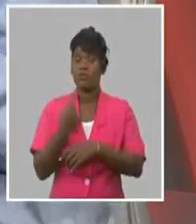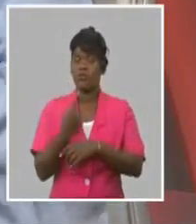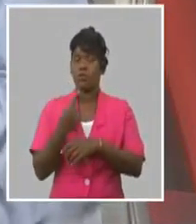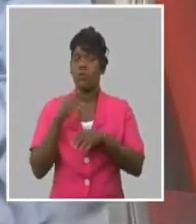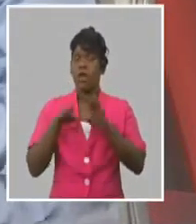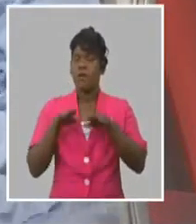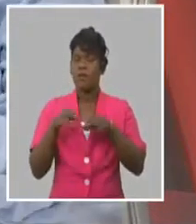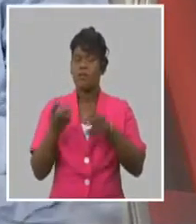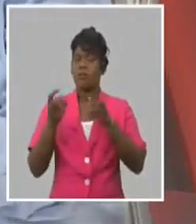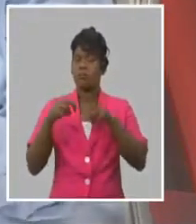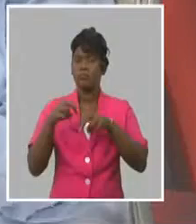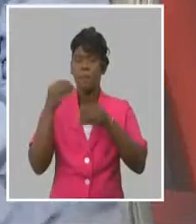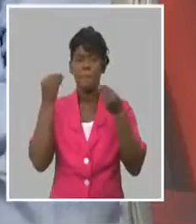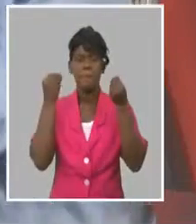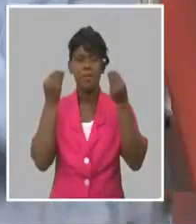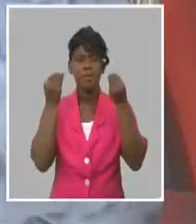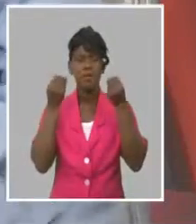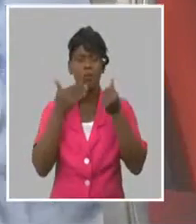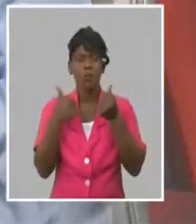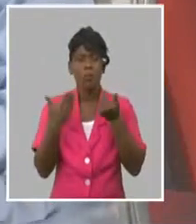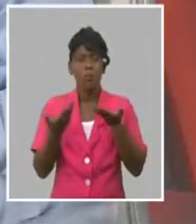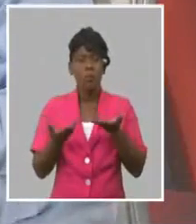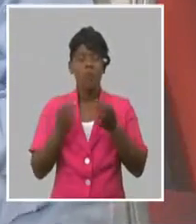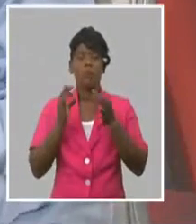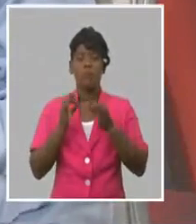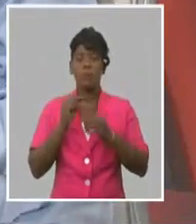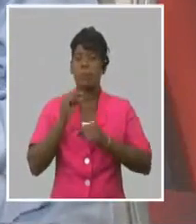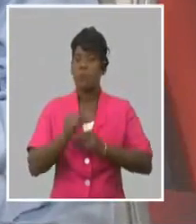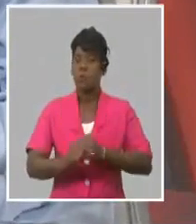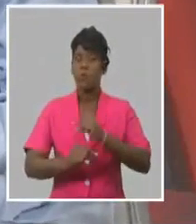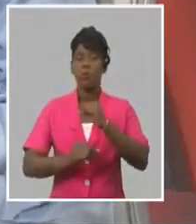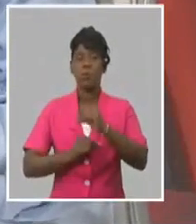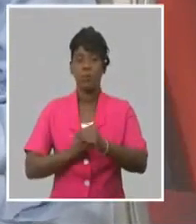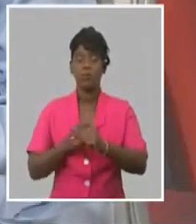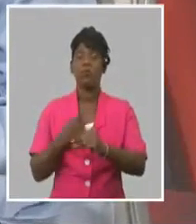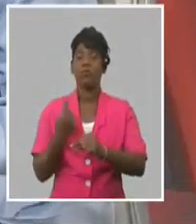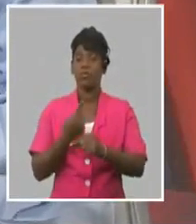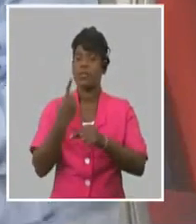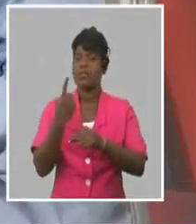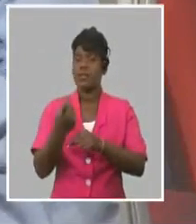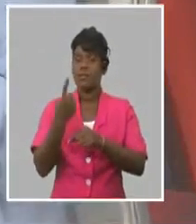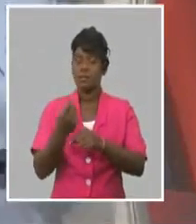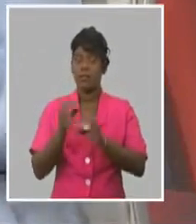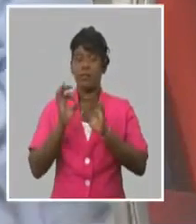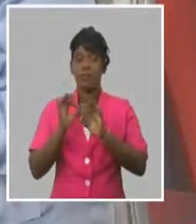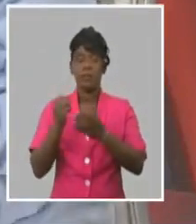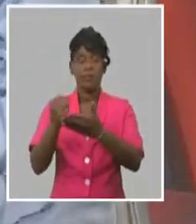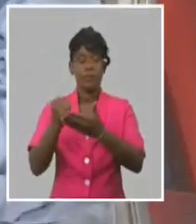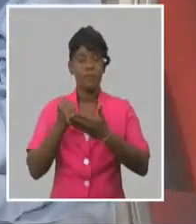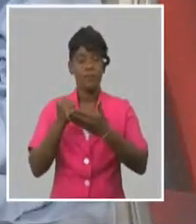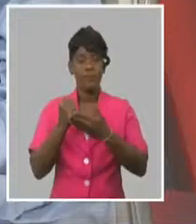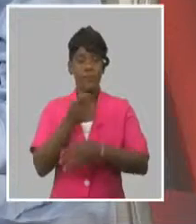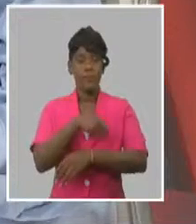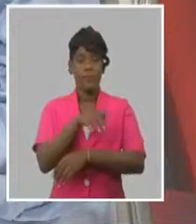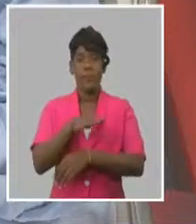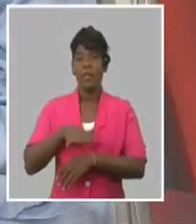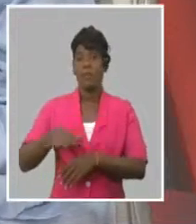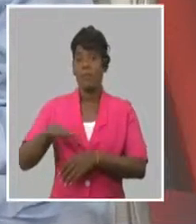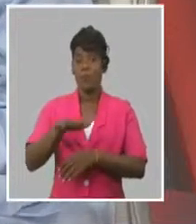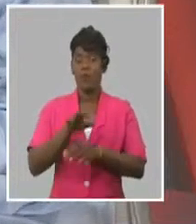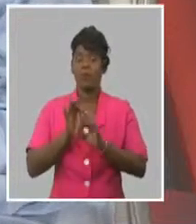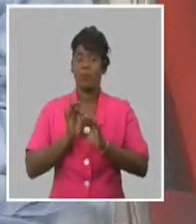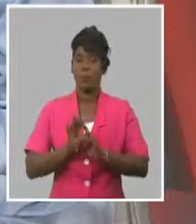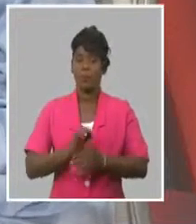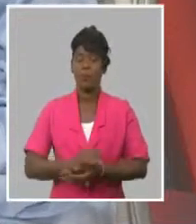hemos planteado avanzar, es imprescindible la implementación del ordenamiento monetario, porque ayuda a encaminar y a destrabar